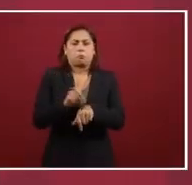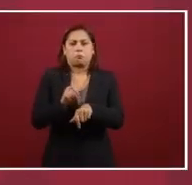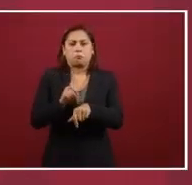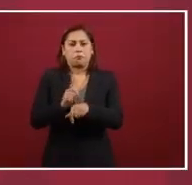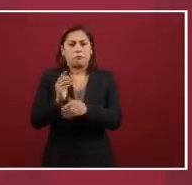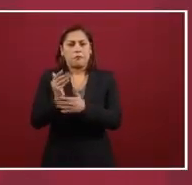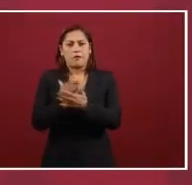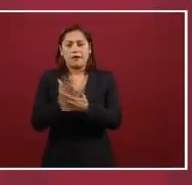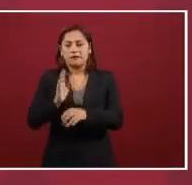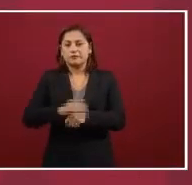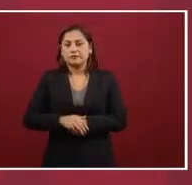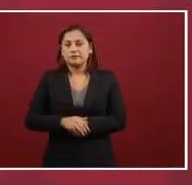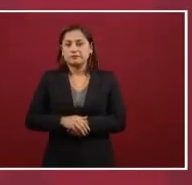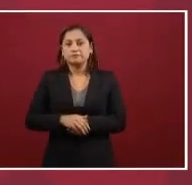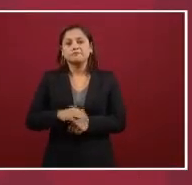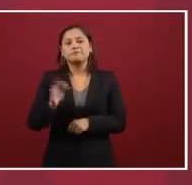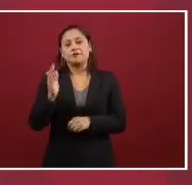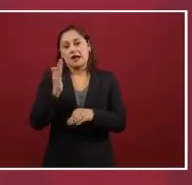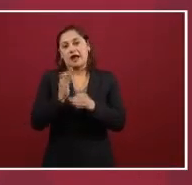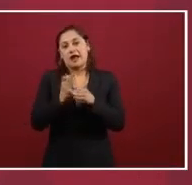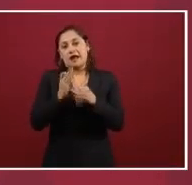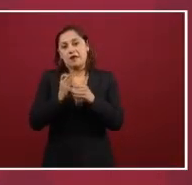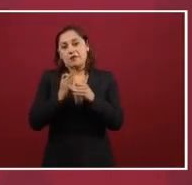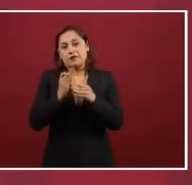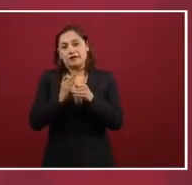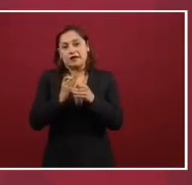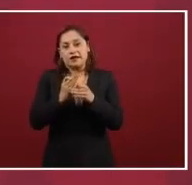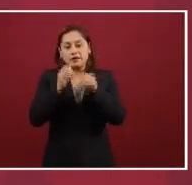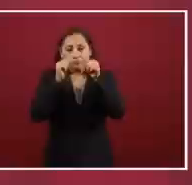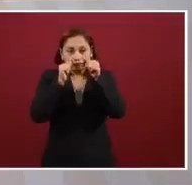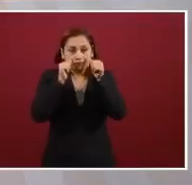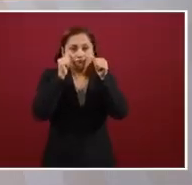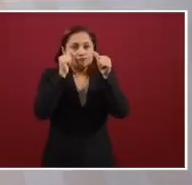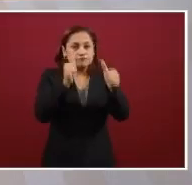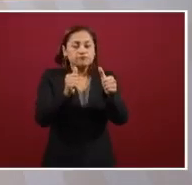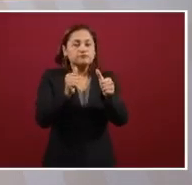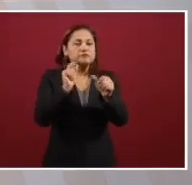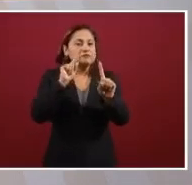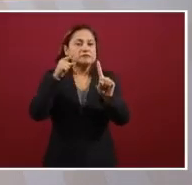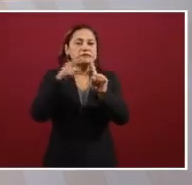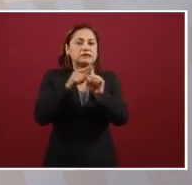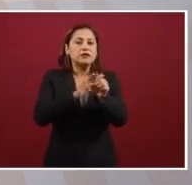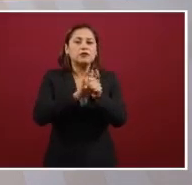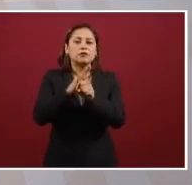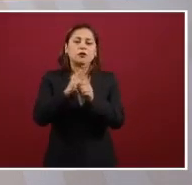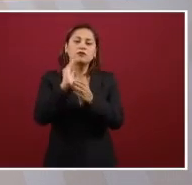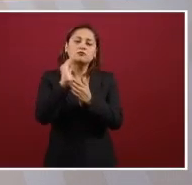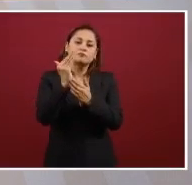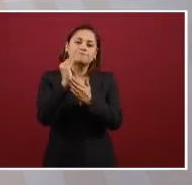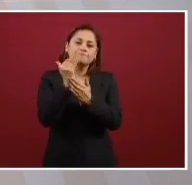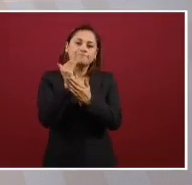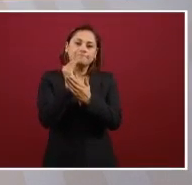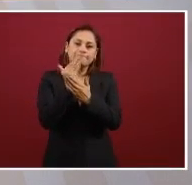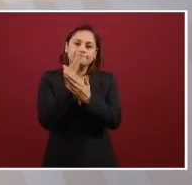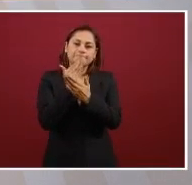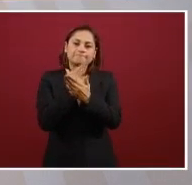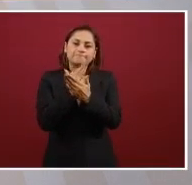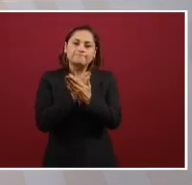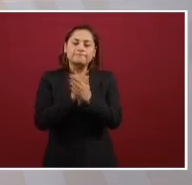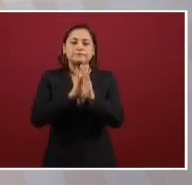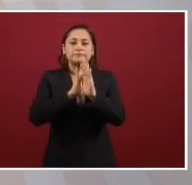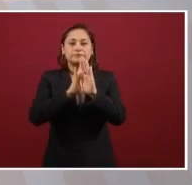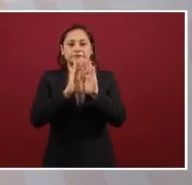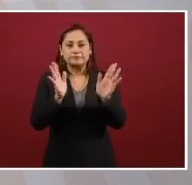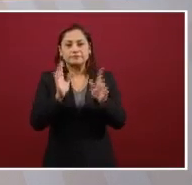¿A qué deberíamos de llegar? Pues a números cada vez menores, para que no tengan todo. Imagínate tú, ya cruzaron su país,